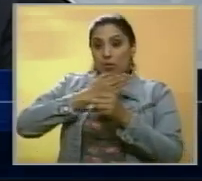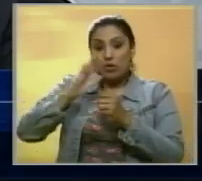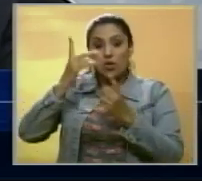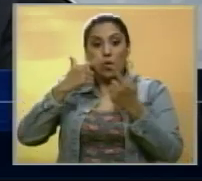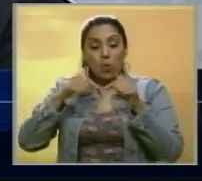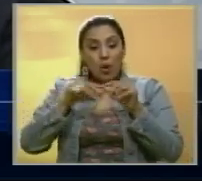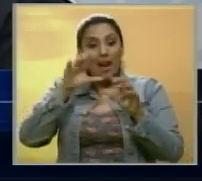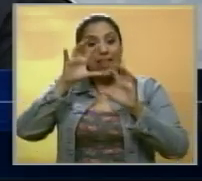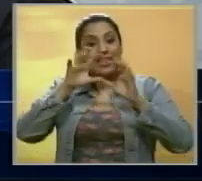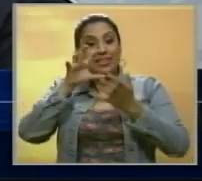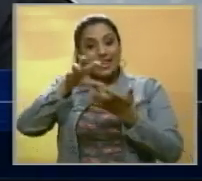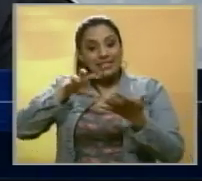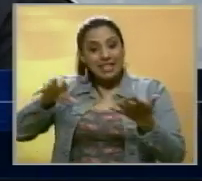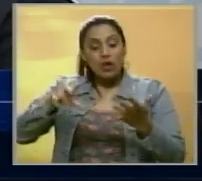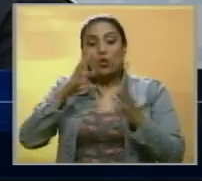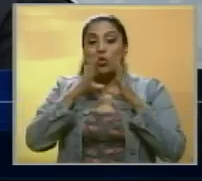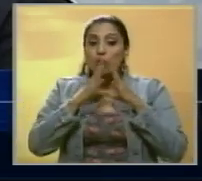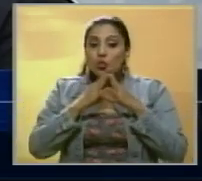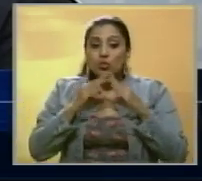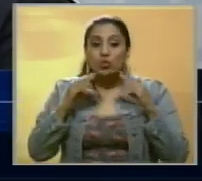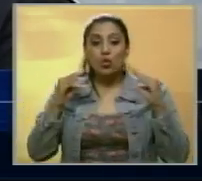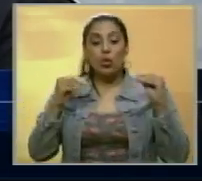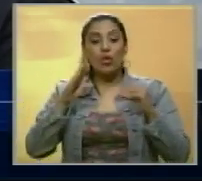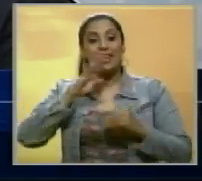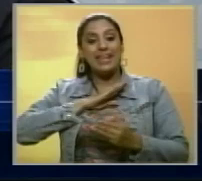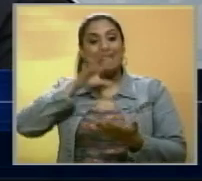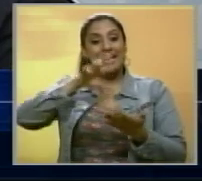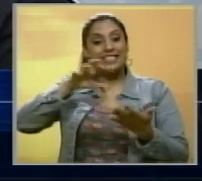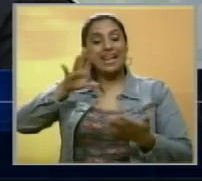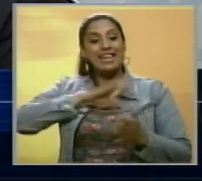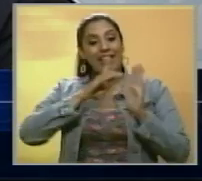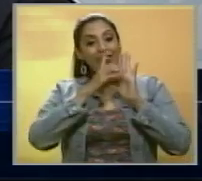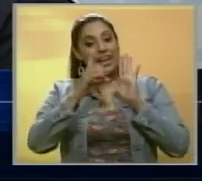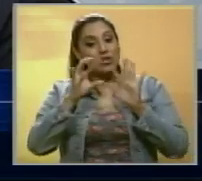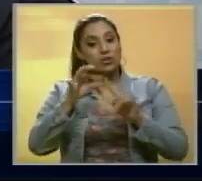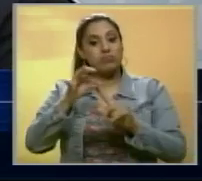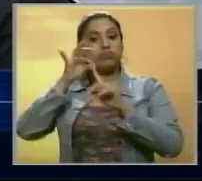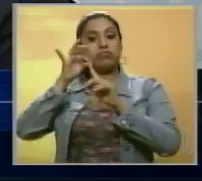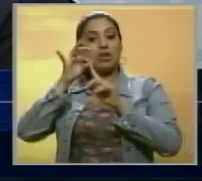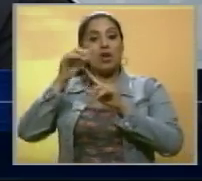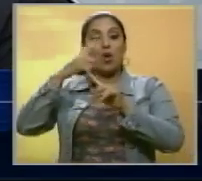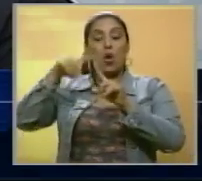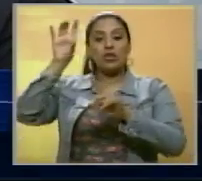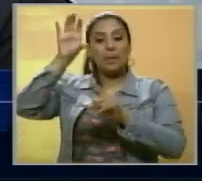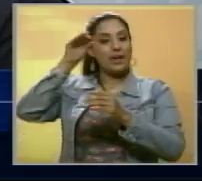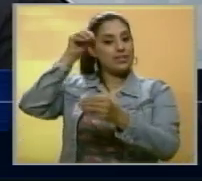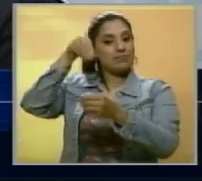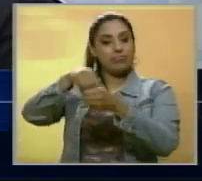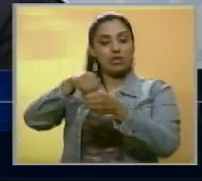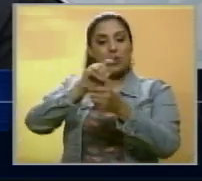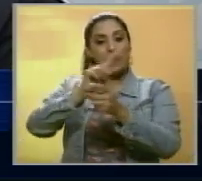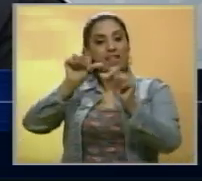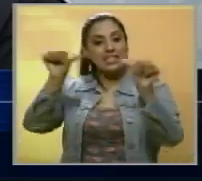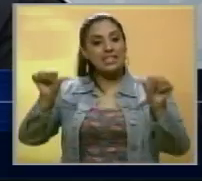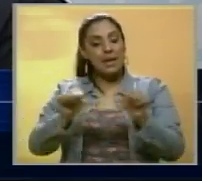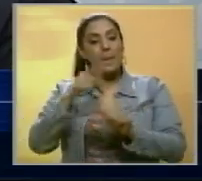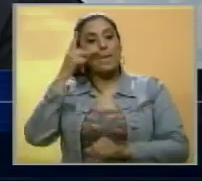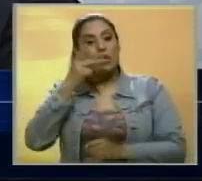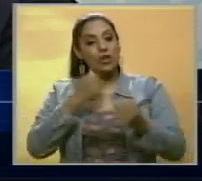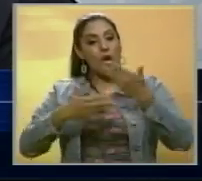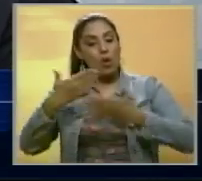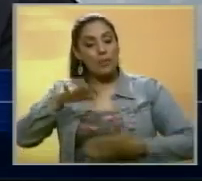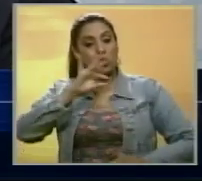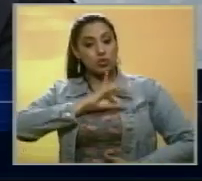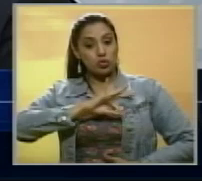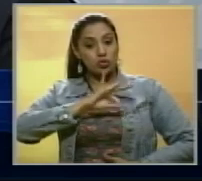internos de los estados y que todo estado tiene derecho a elegir sin injerencias externas su sistema político, económico